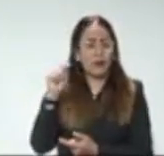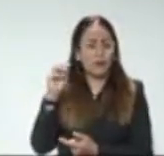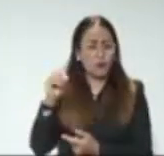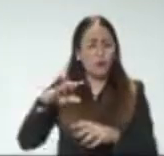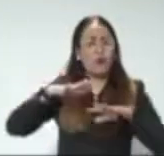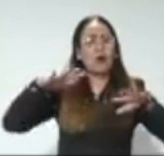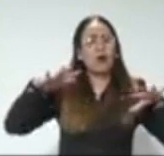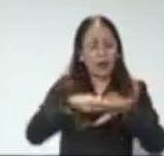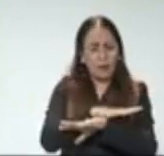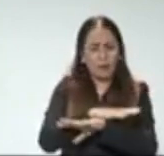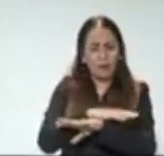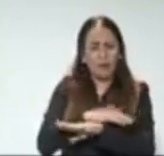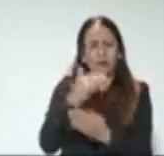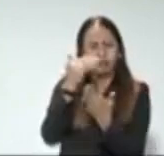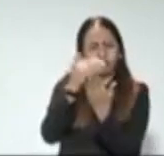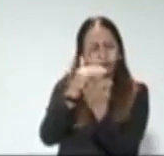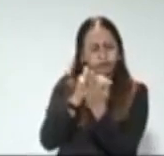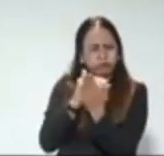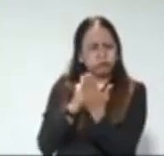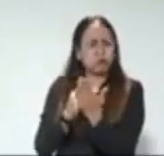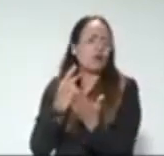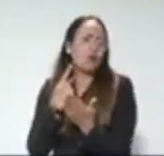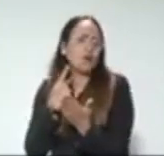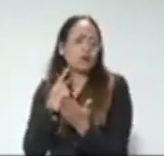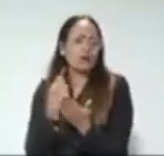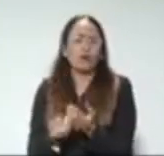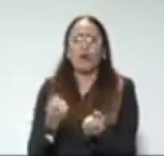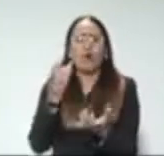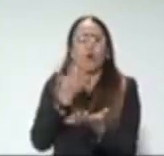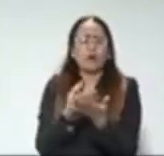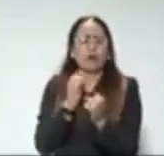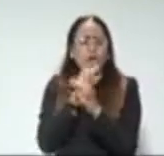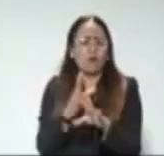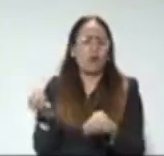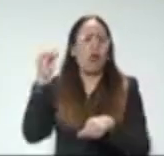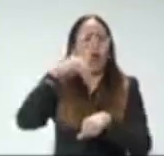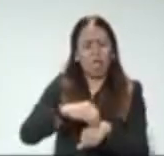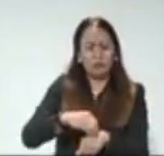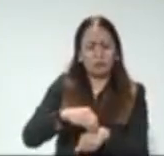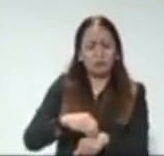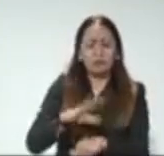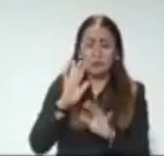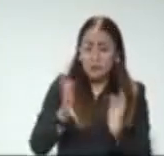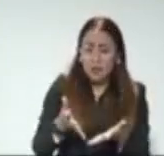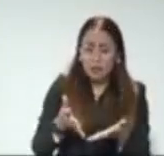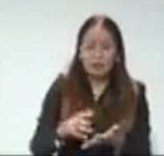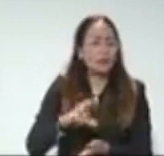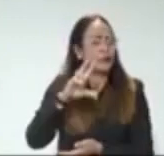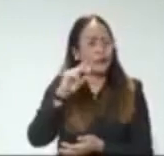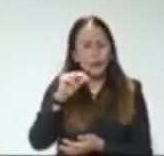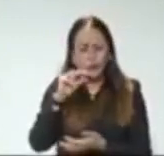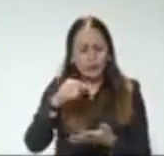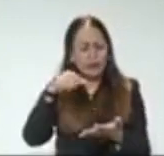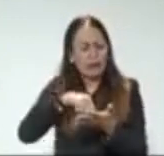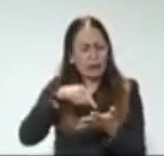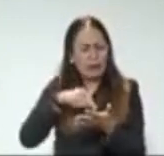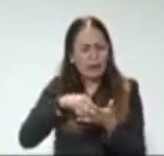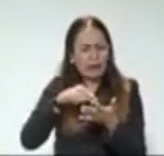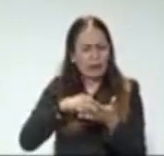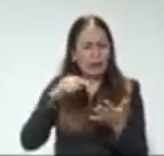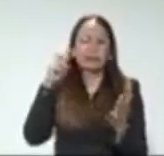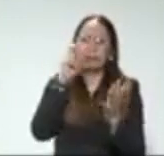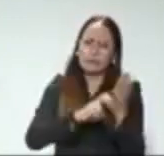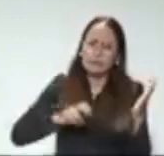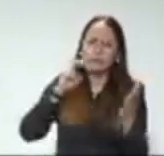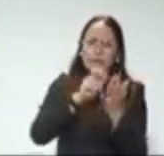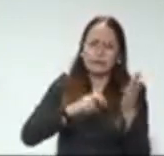políticas públicas es decir no basta con poner la información sino que se debe entonces perseguir hasta que esto